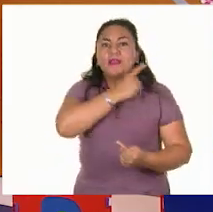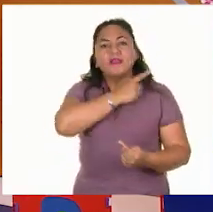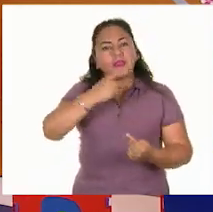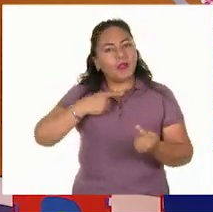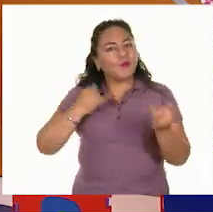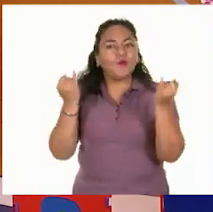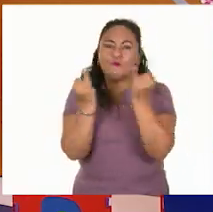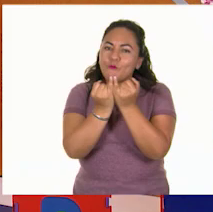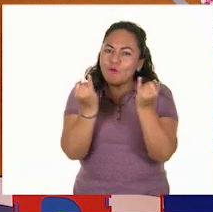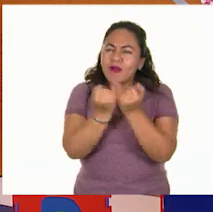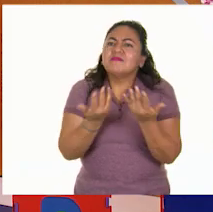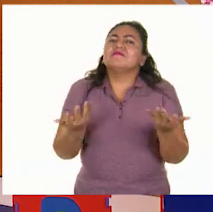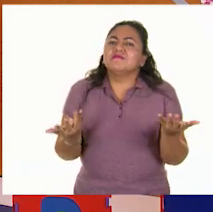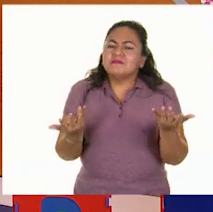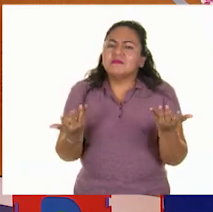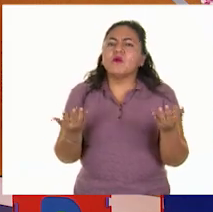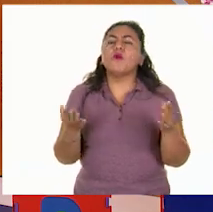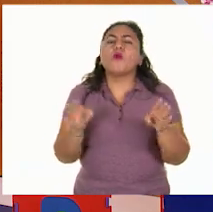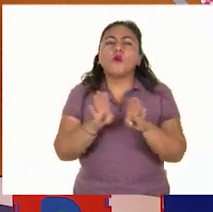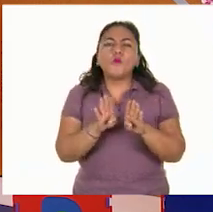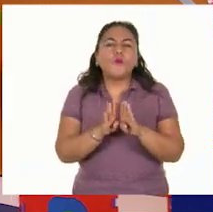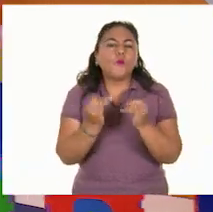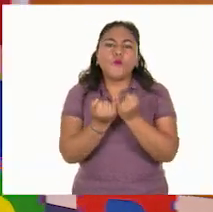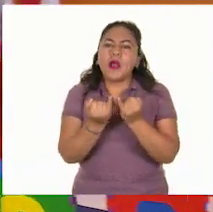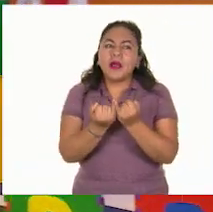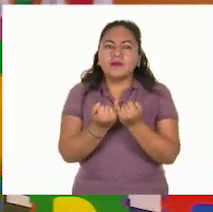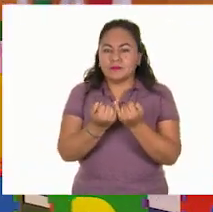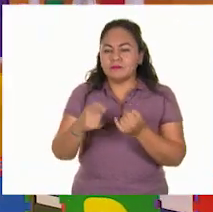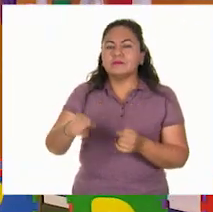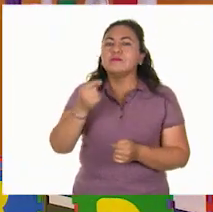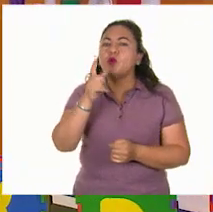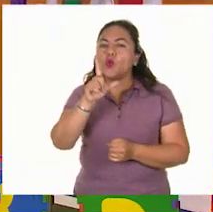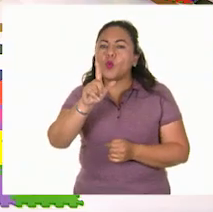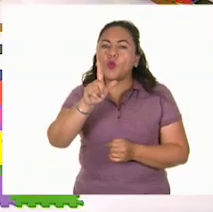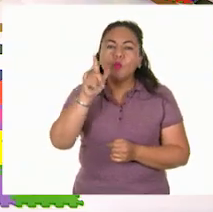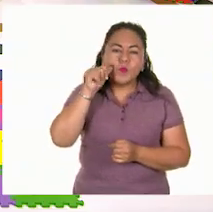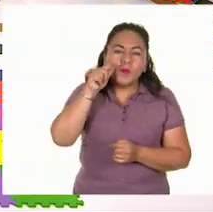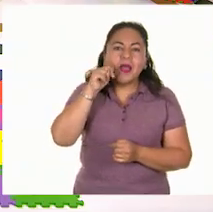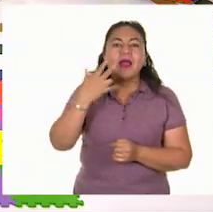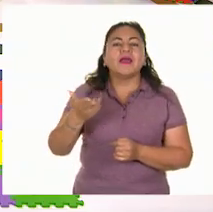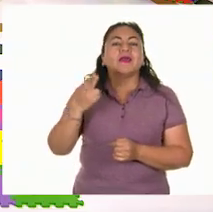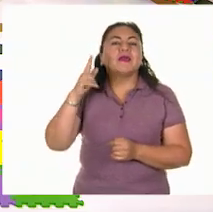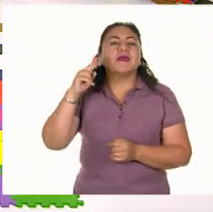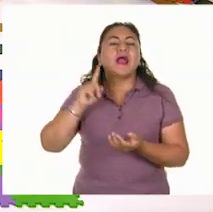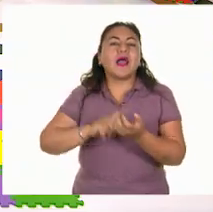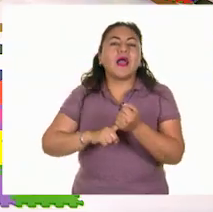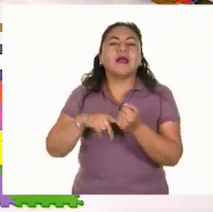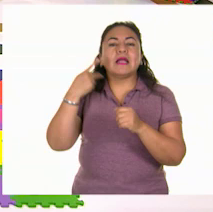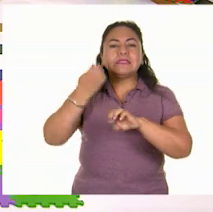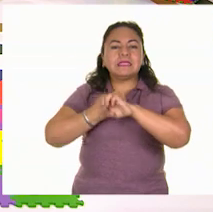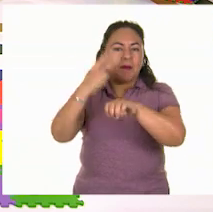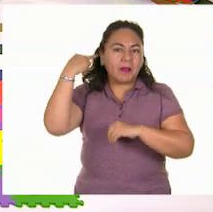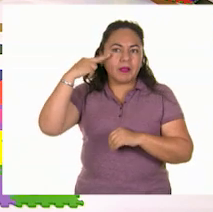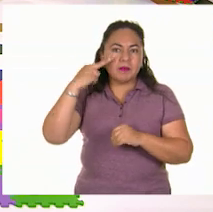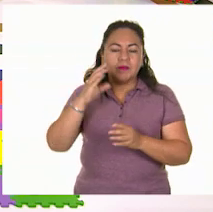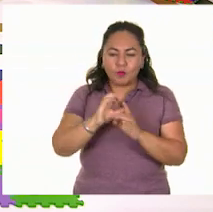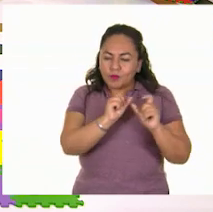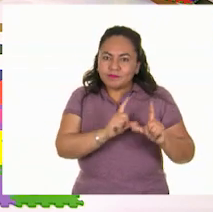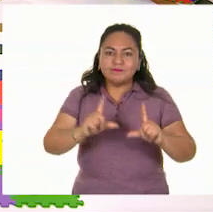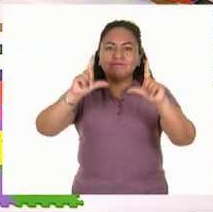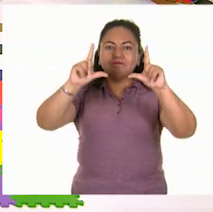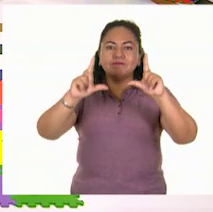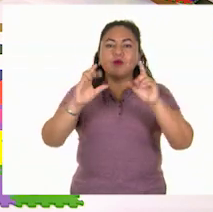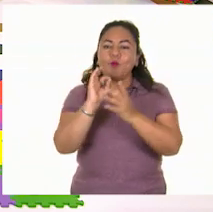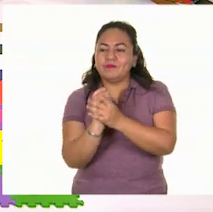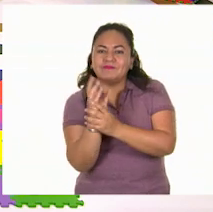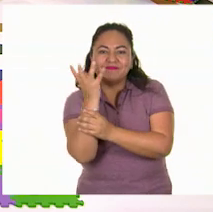hacer eso. Como Itan y Nicole del estado de Veracruz. ¿Ah, sí? Que nos trajeron esta cápsula con sus